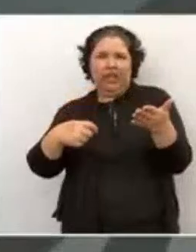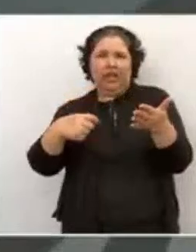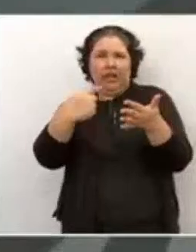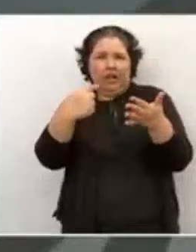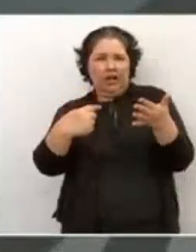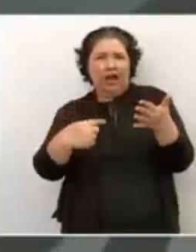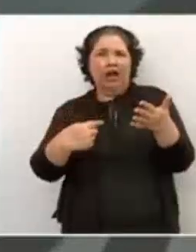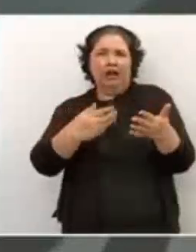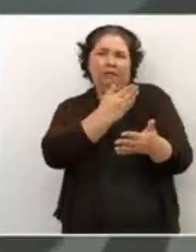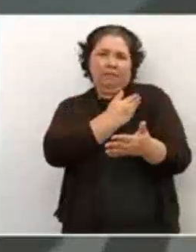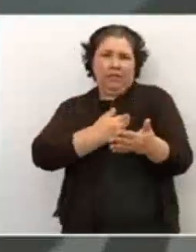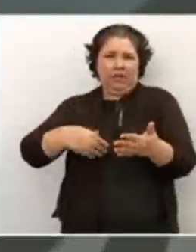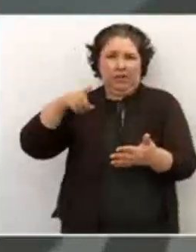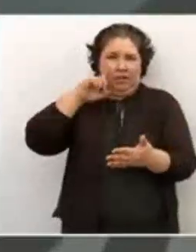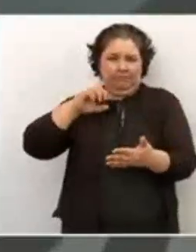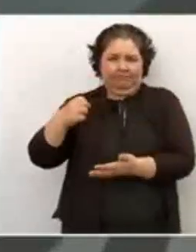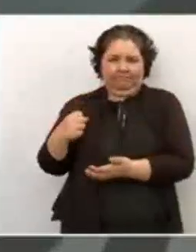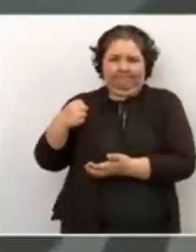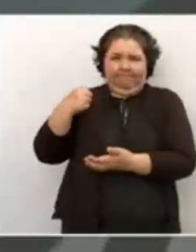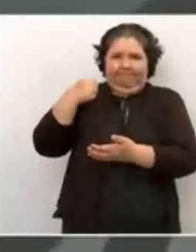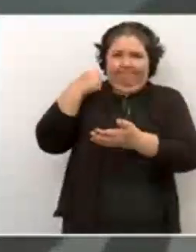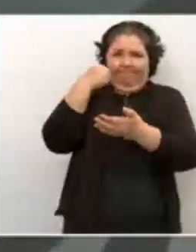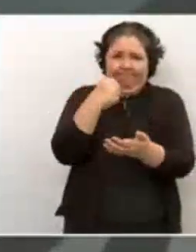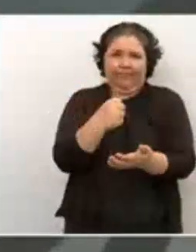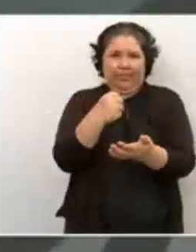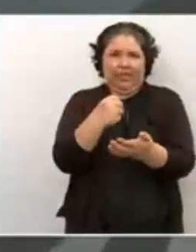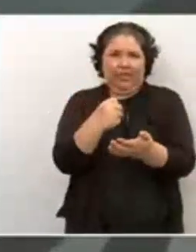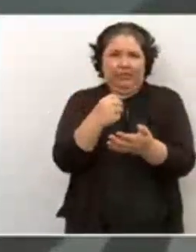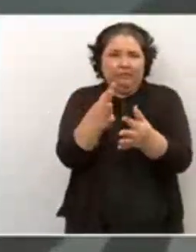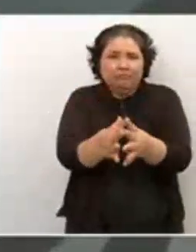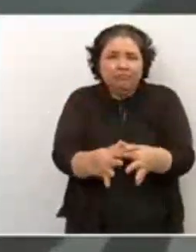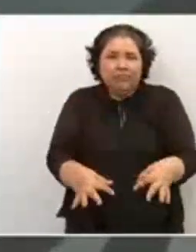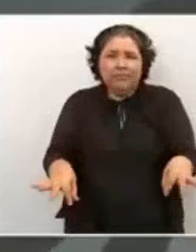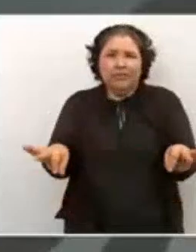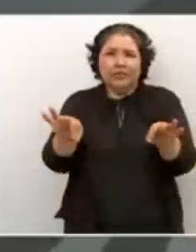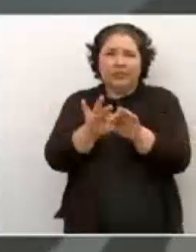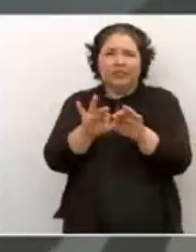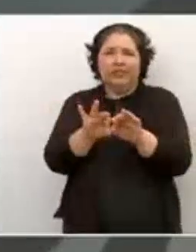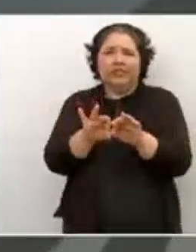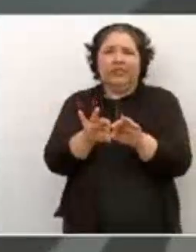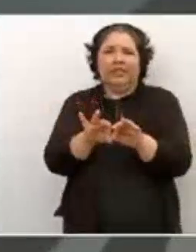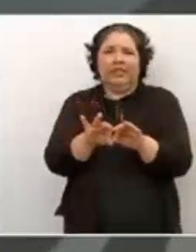de autorizar una inversión verdaderamente histórica para el Estado.